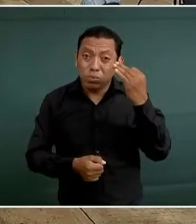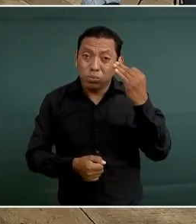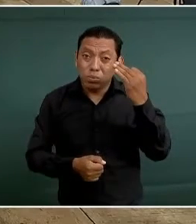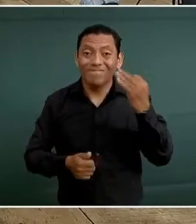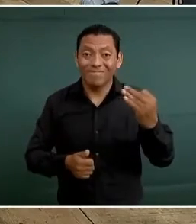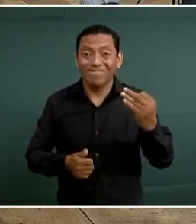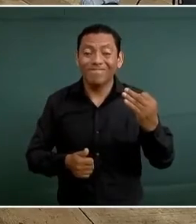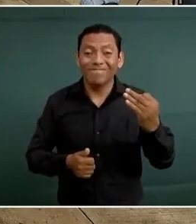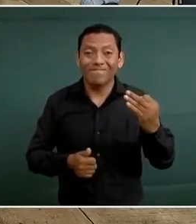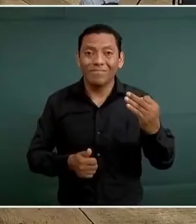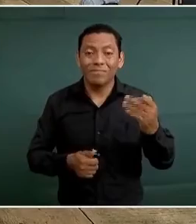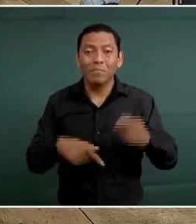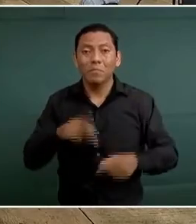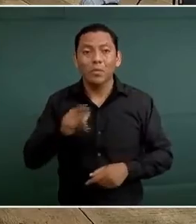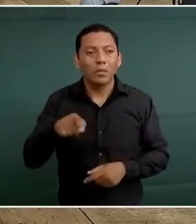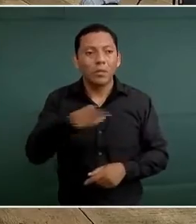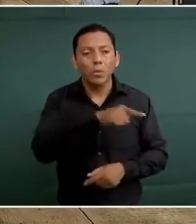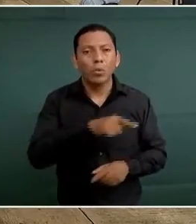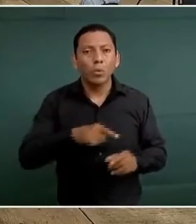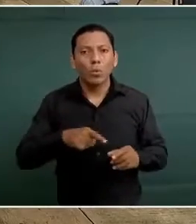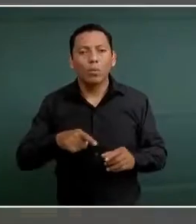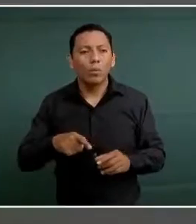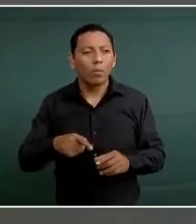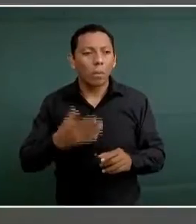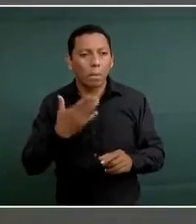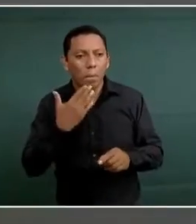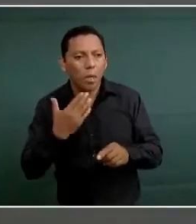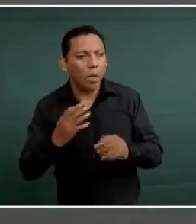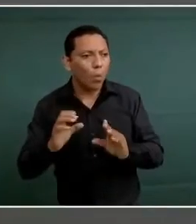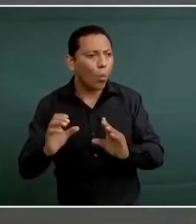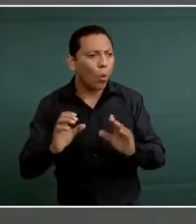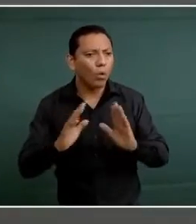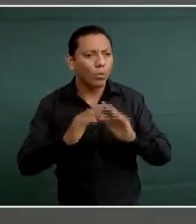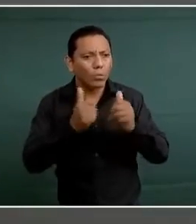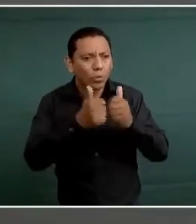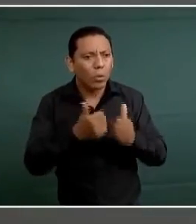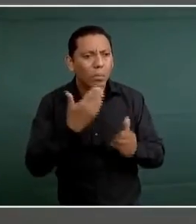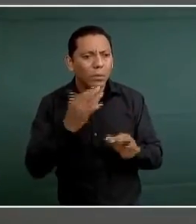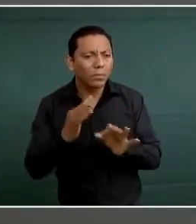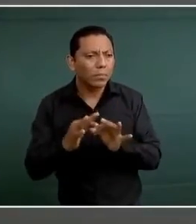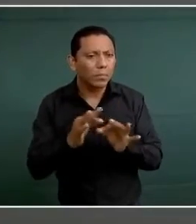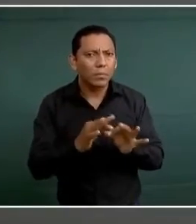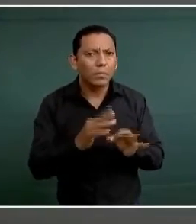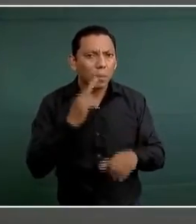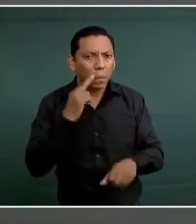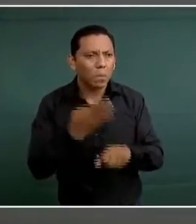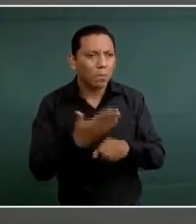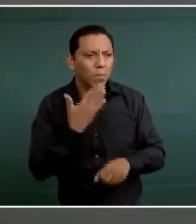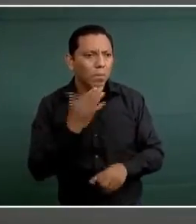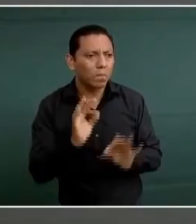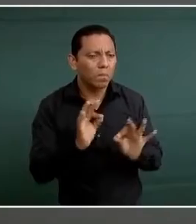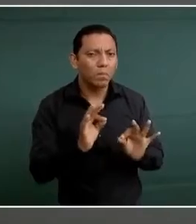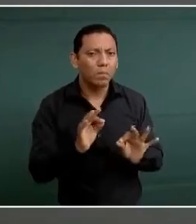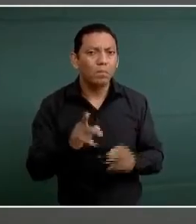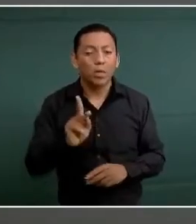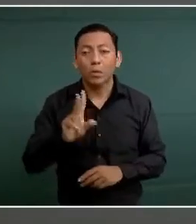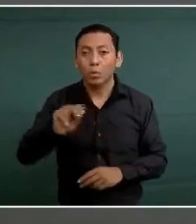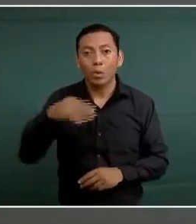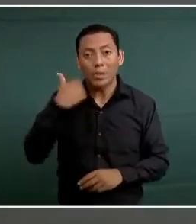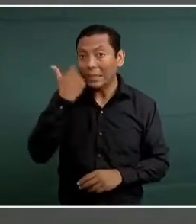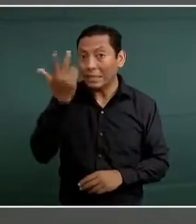actúa con mucha responsabilidad pero no queremos también